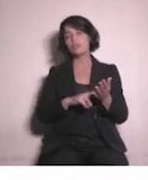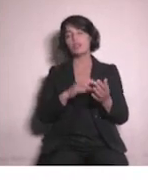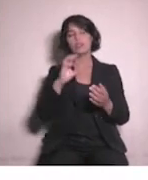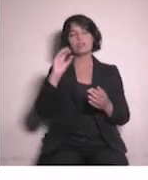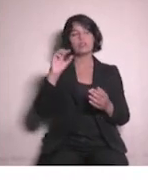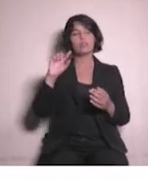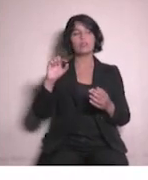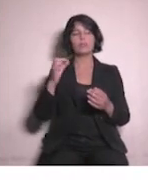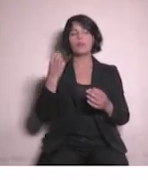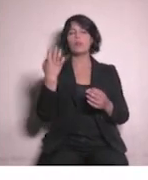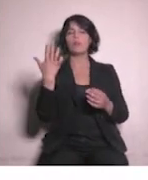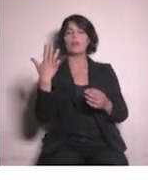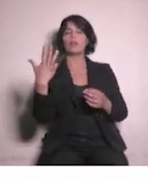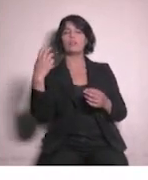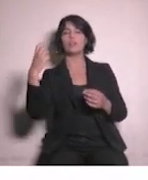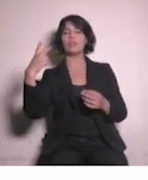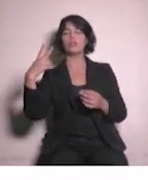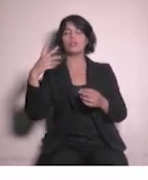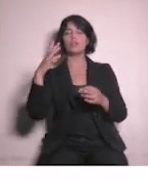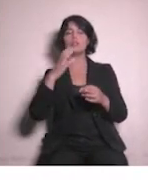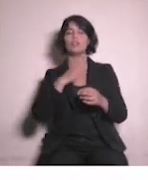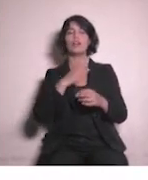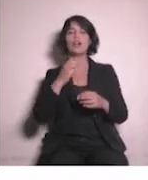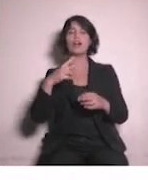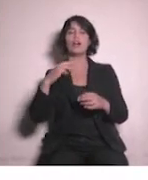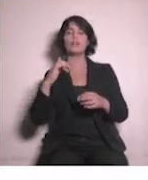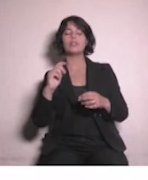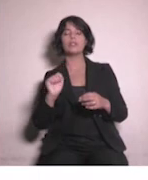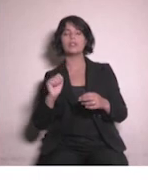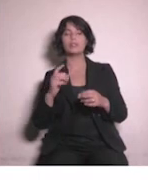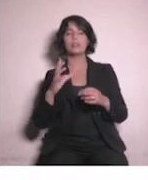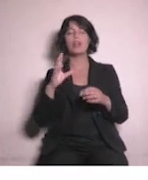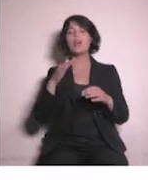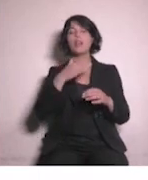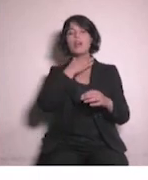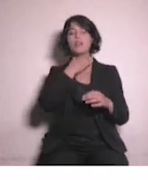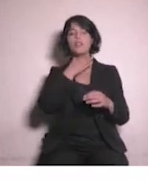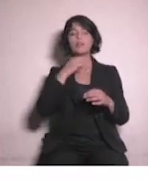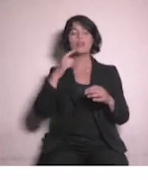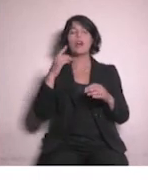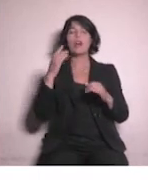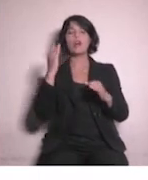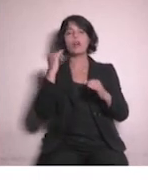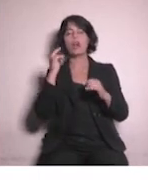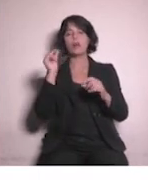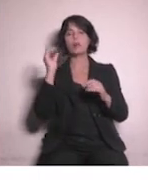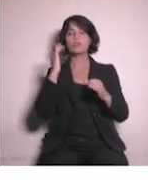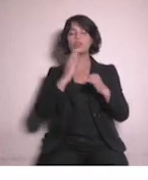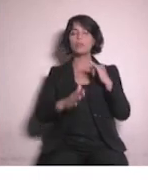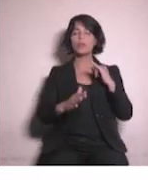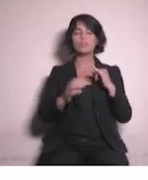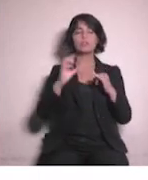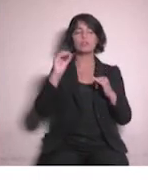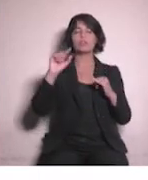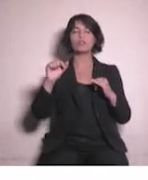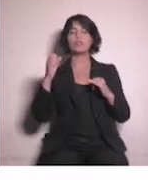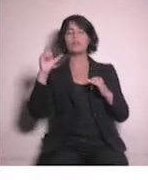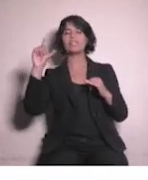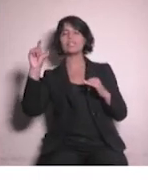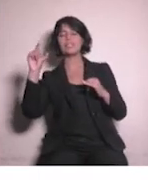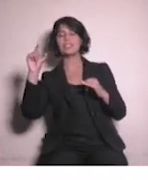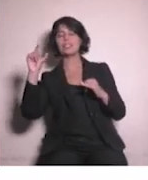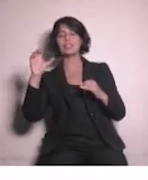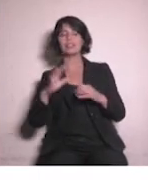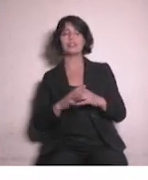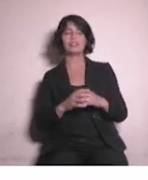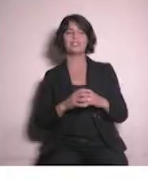hábitat. Los fondos mutuos chilenos de deuda a corto plazo, 0,7%. 0,70, para que no me